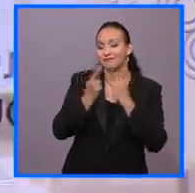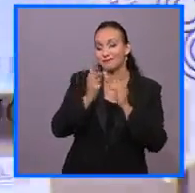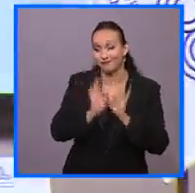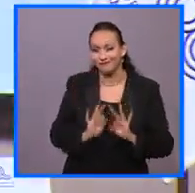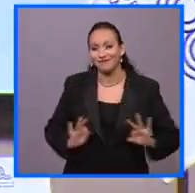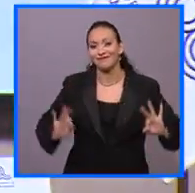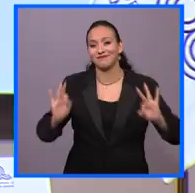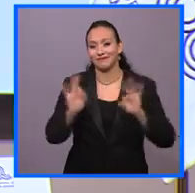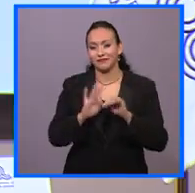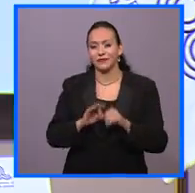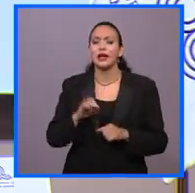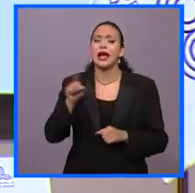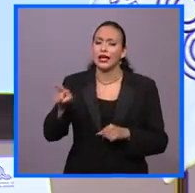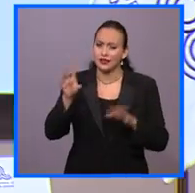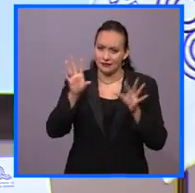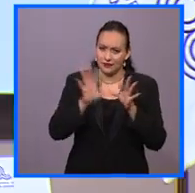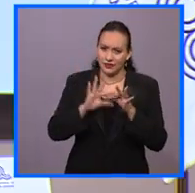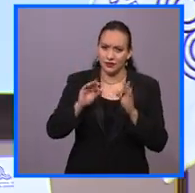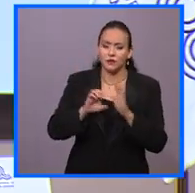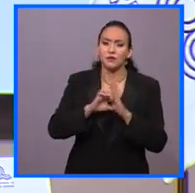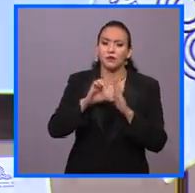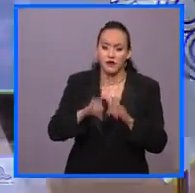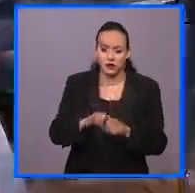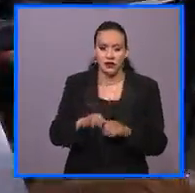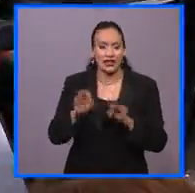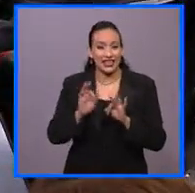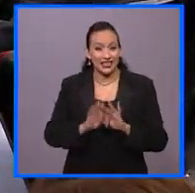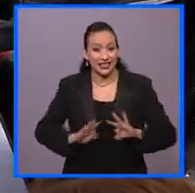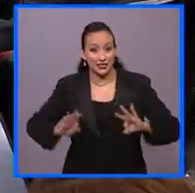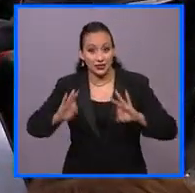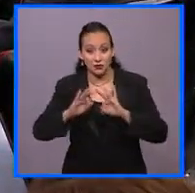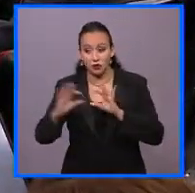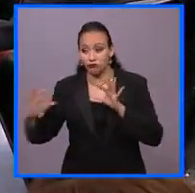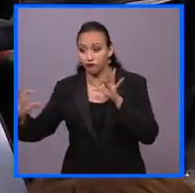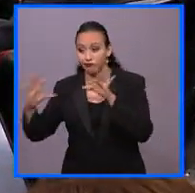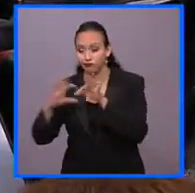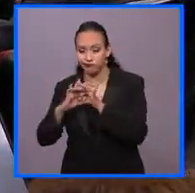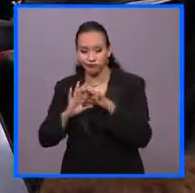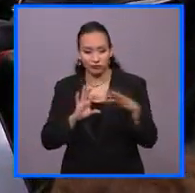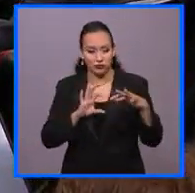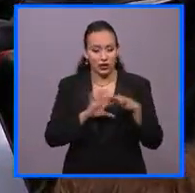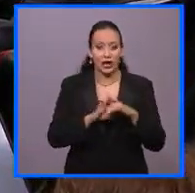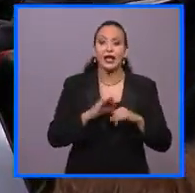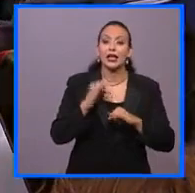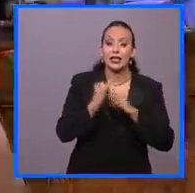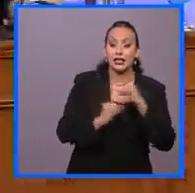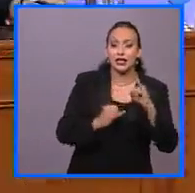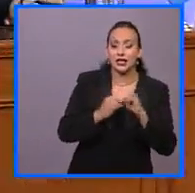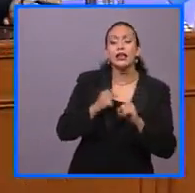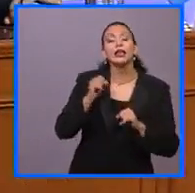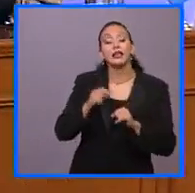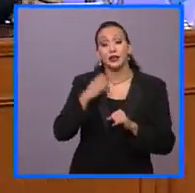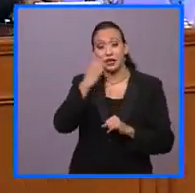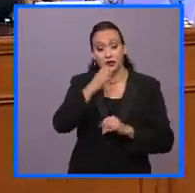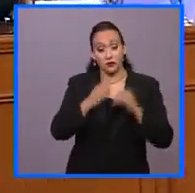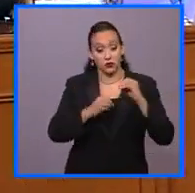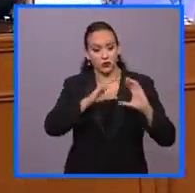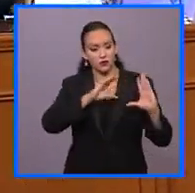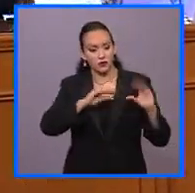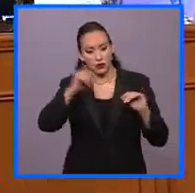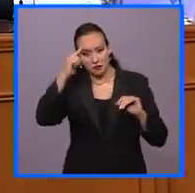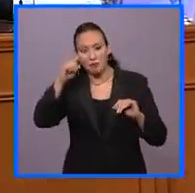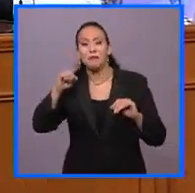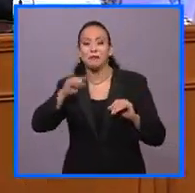académico, en el que resaltaron la importancia de la vinculación internacional y la participación de la Escuela Federal de Formación Judicial en la